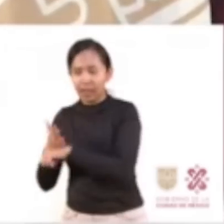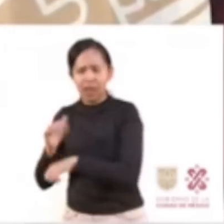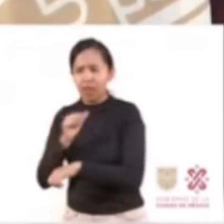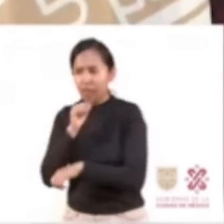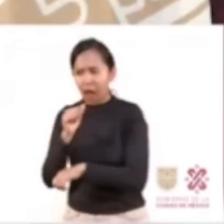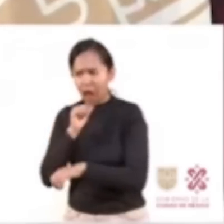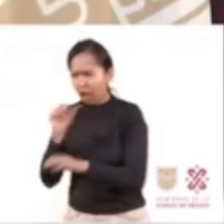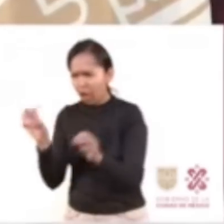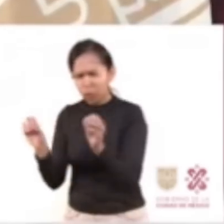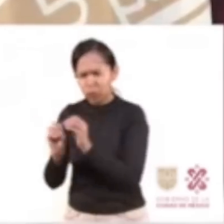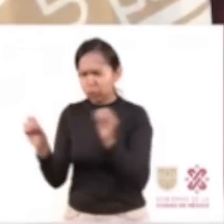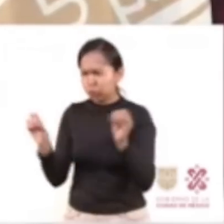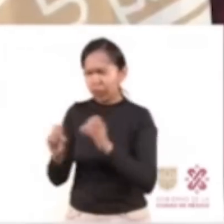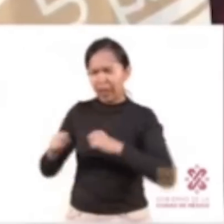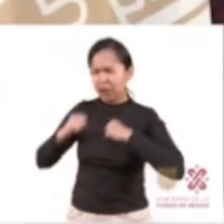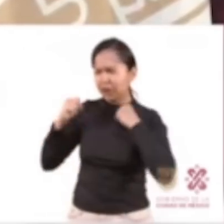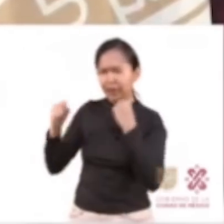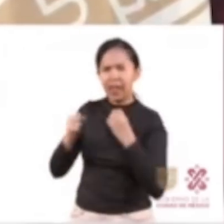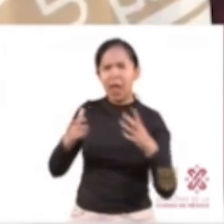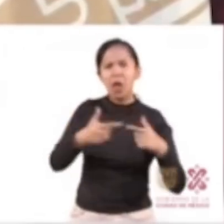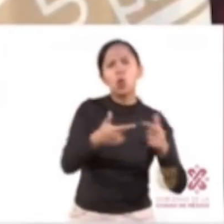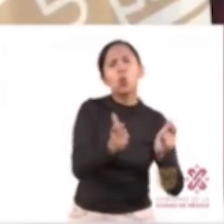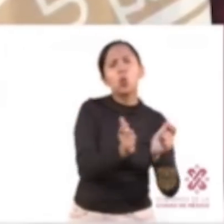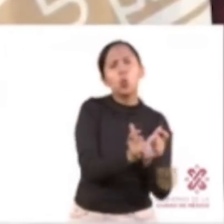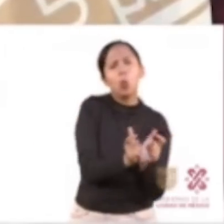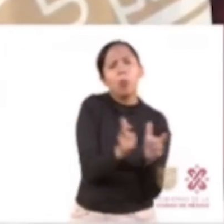O sea, es un grupo además muy pequeño, no es